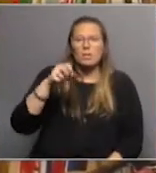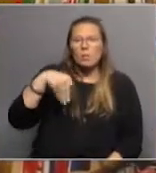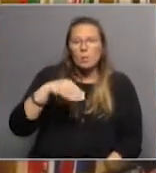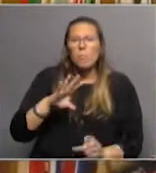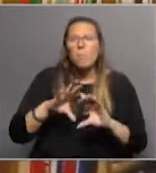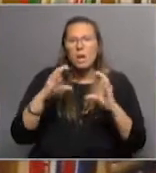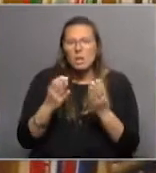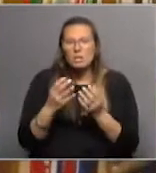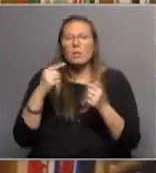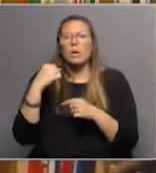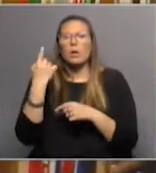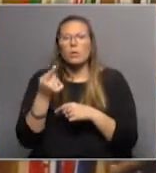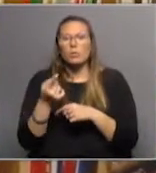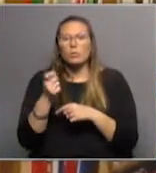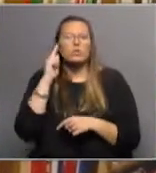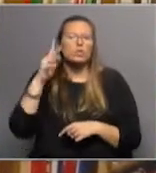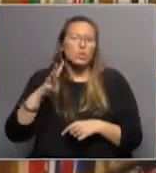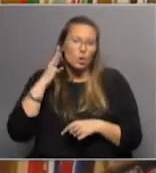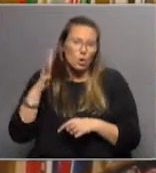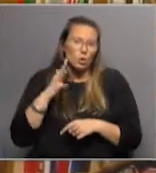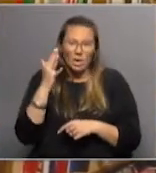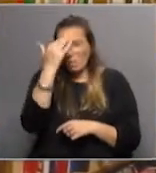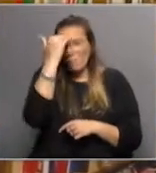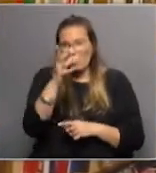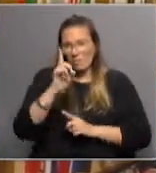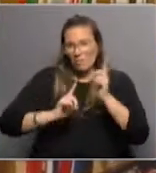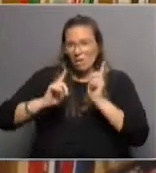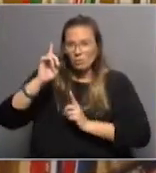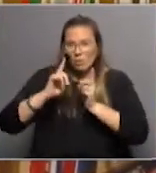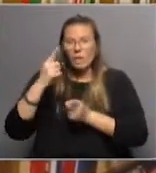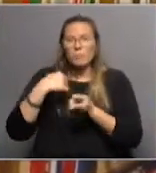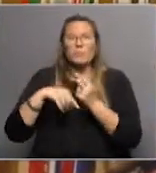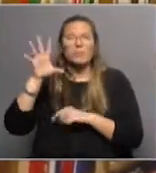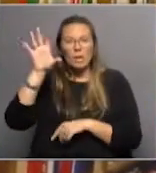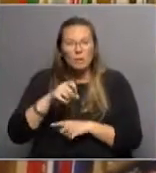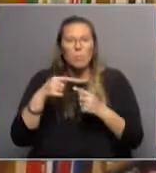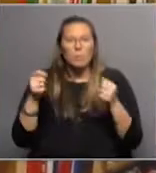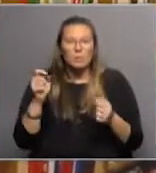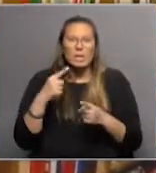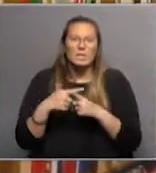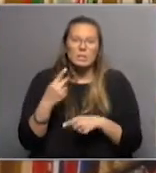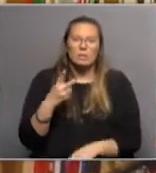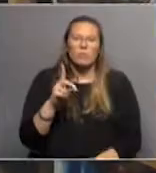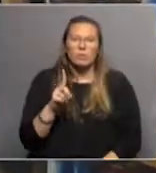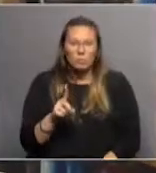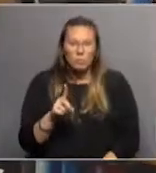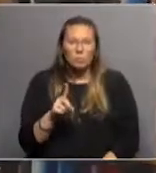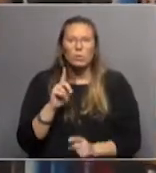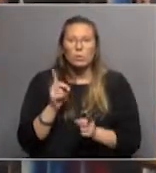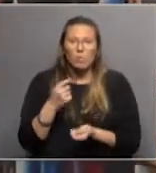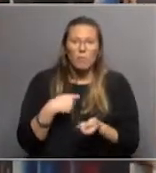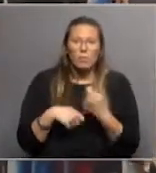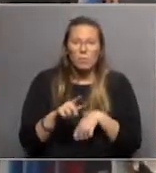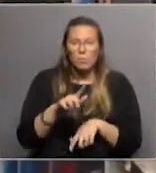también algo trabajado mucho nosotros es psicología, como estamos en Frente Psicología, y traemos material del siglo XXI, Morrortu. También nosotros vendemos